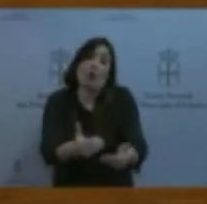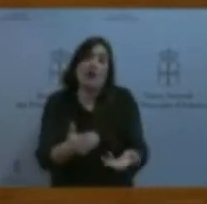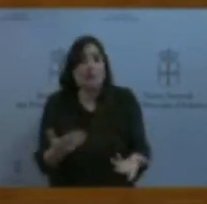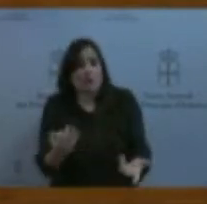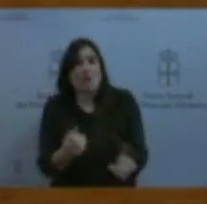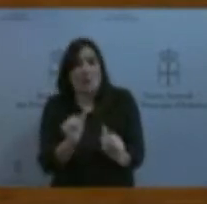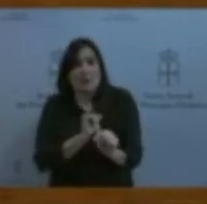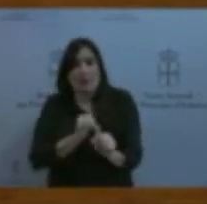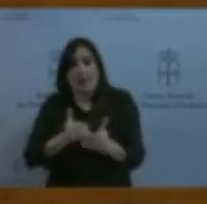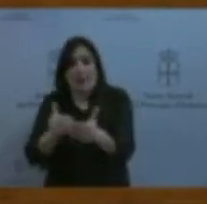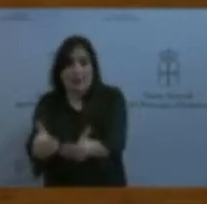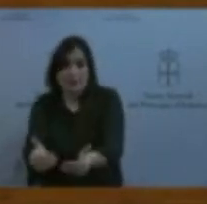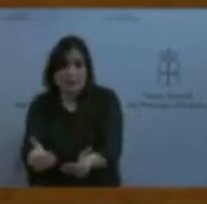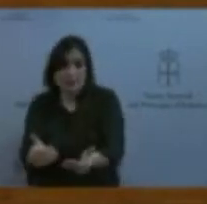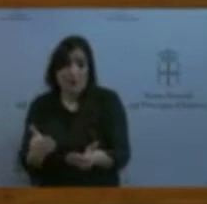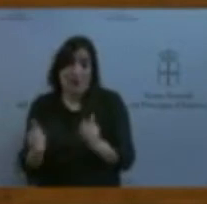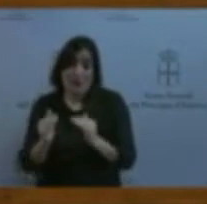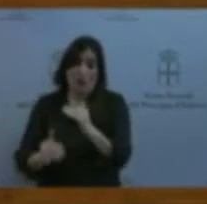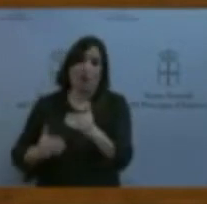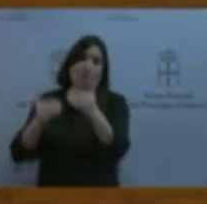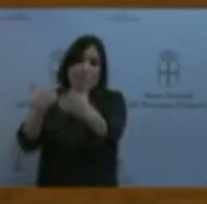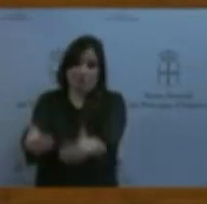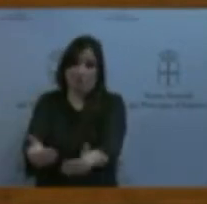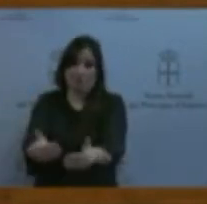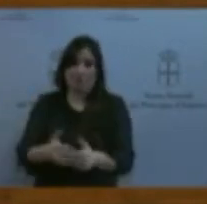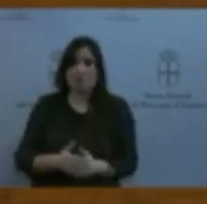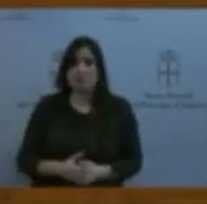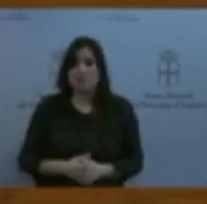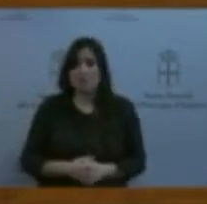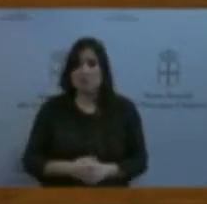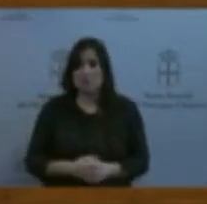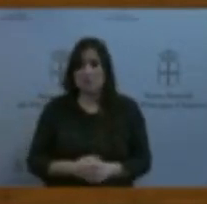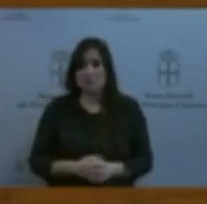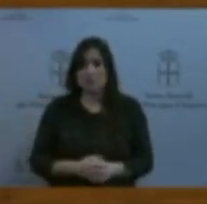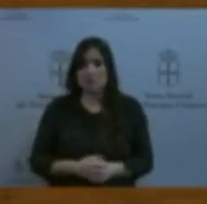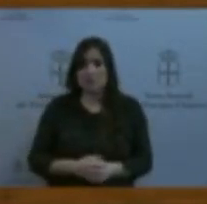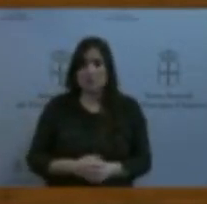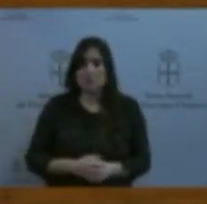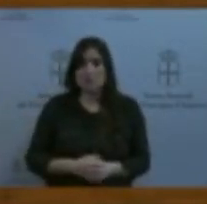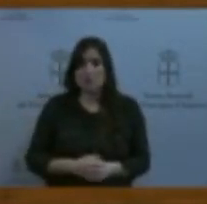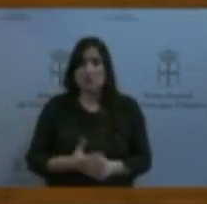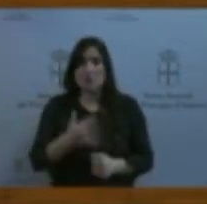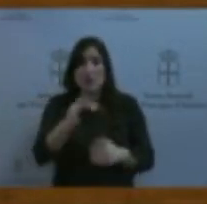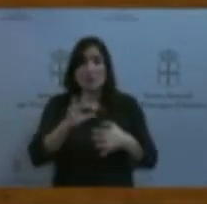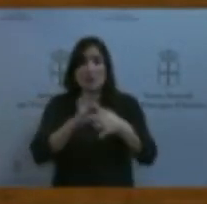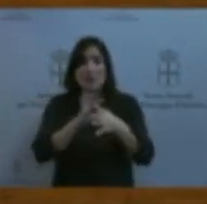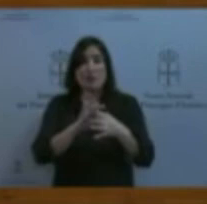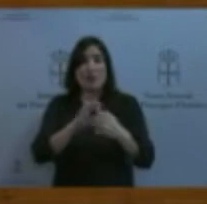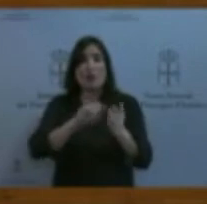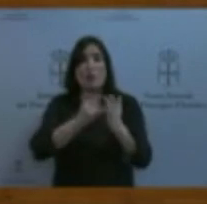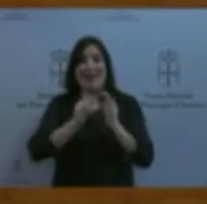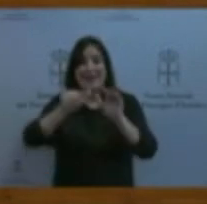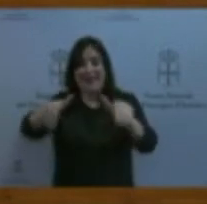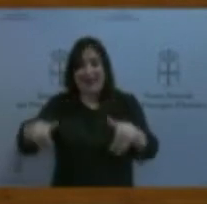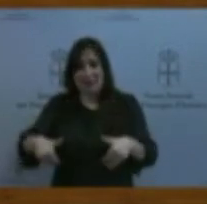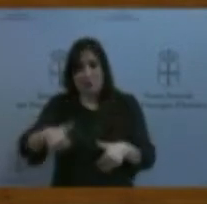tiempo muy posterior, ¿no? Y en cuanto a los planes de retorno del talento, hemos tenido ocasión de